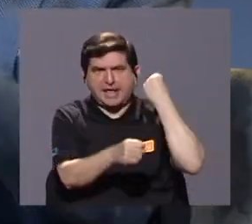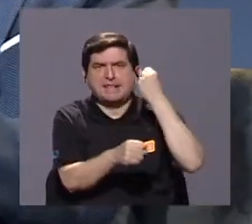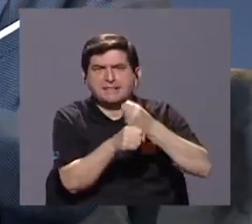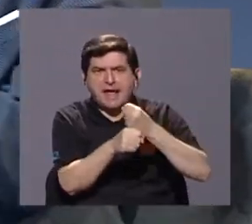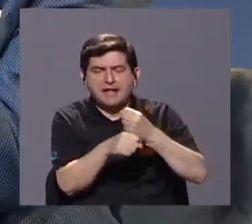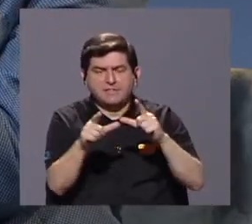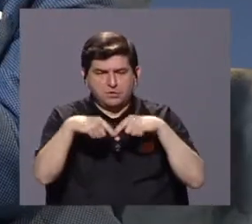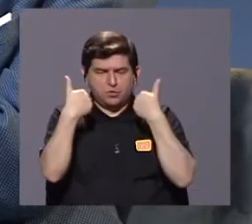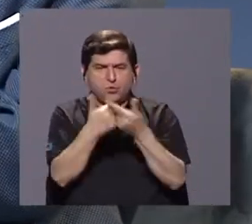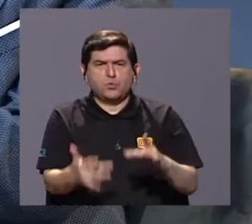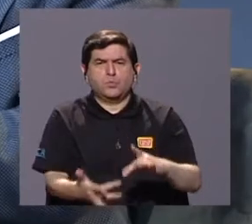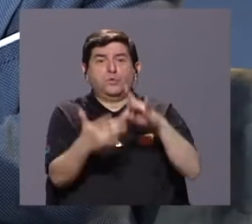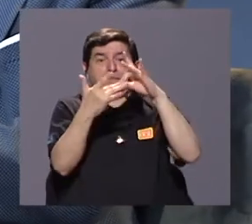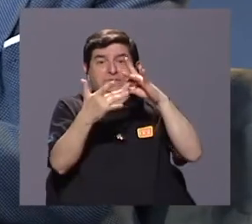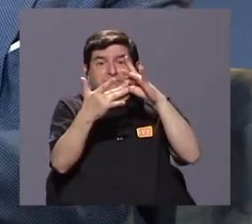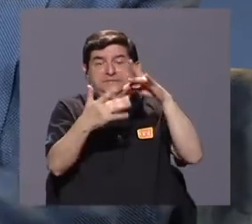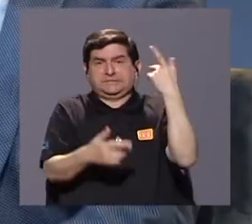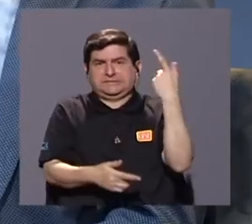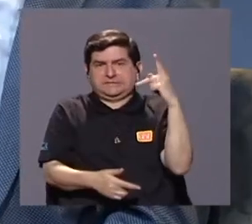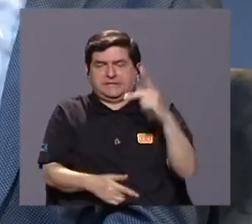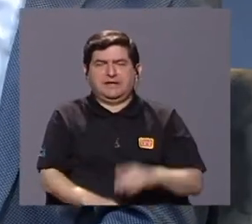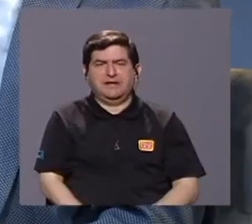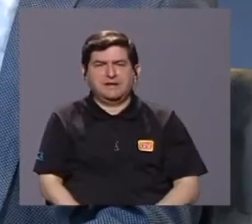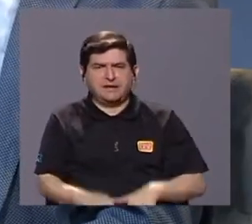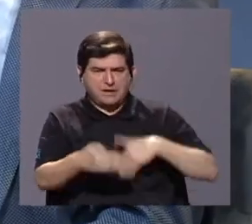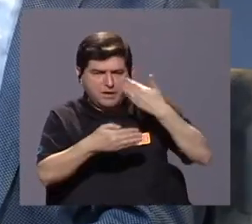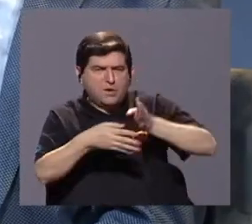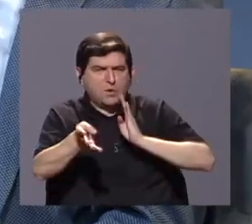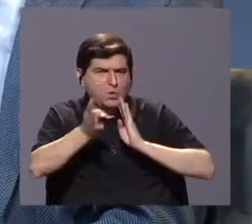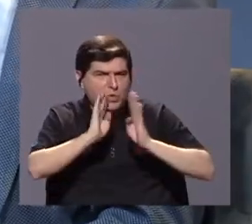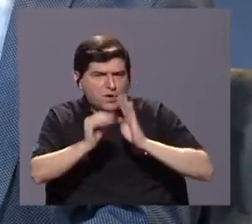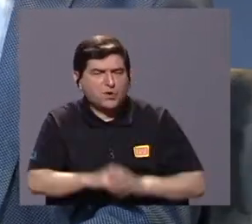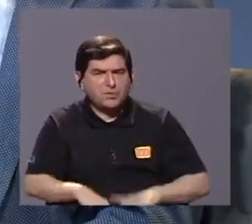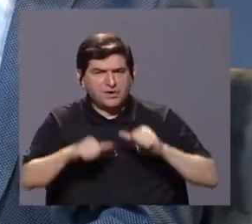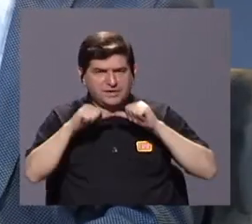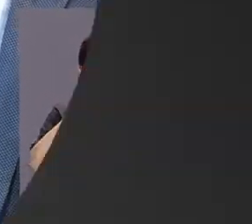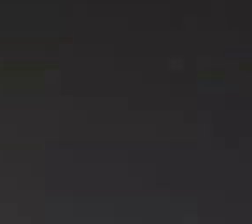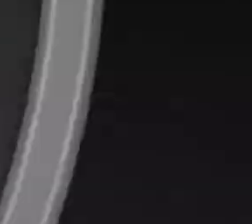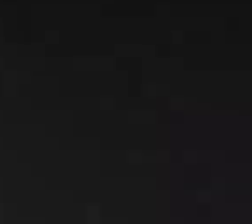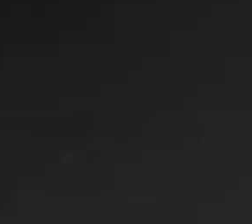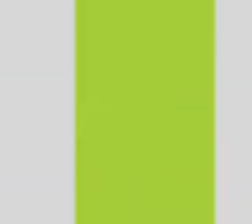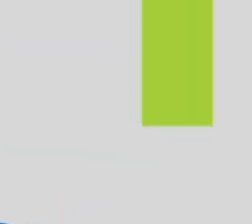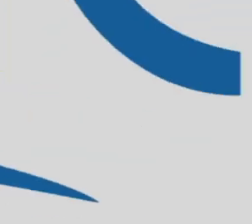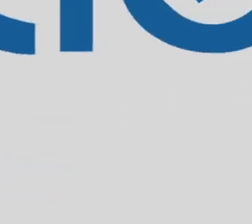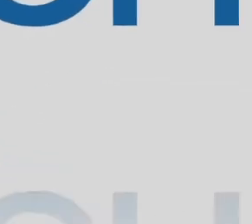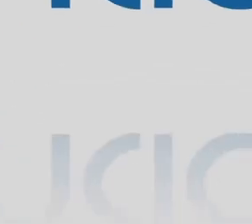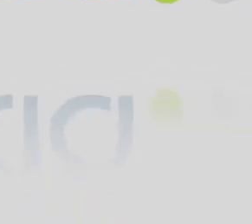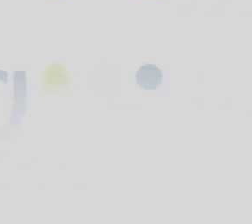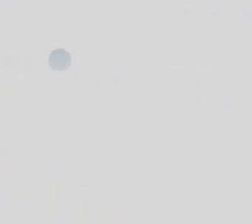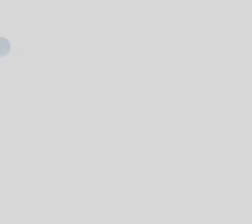grupo etario con mayor riesgo. Vamos a conversar sobre esto en el siguiente segmento. Ya regresamos.